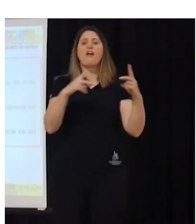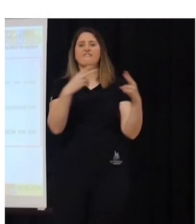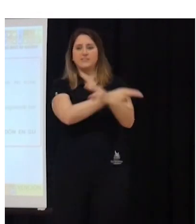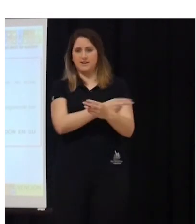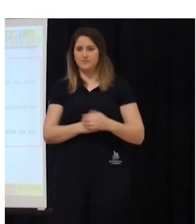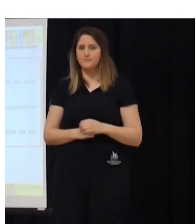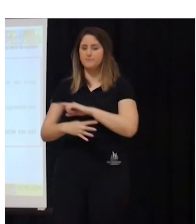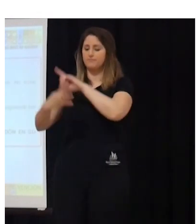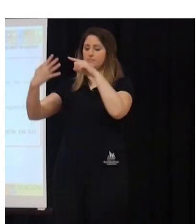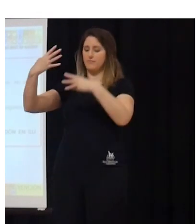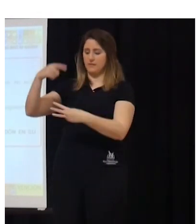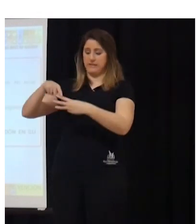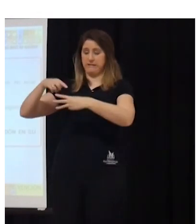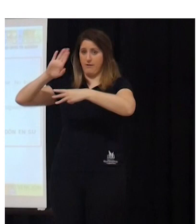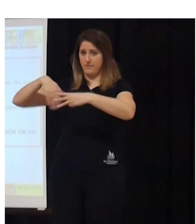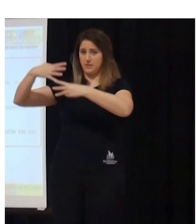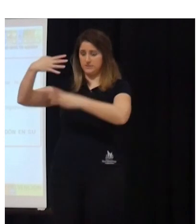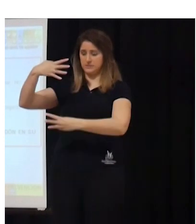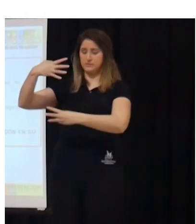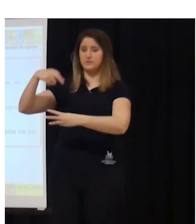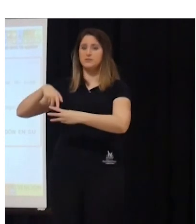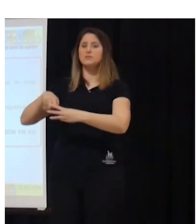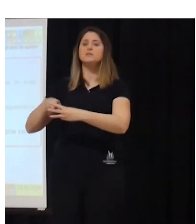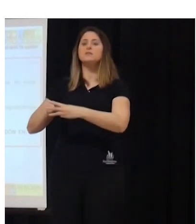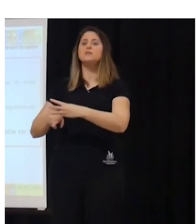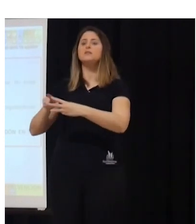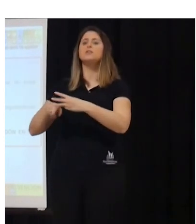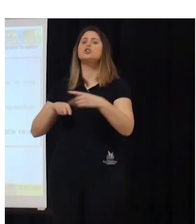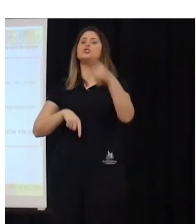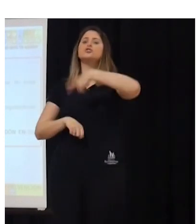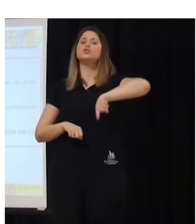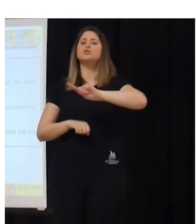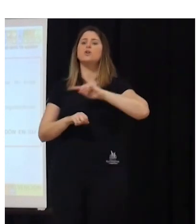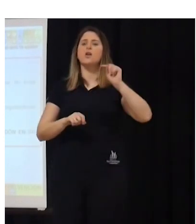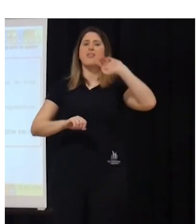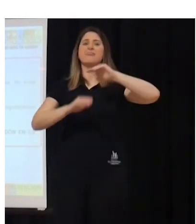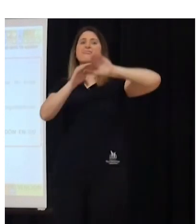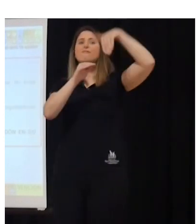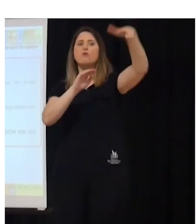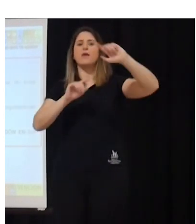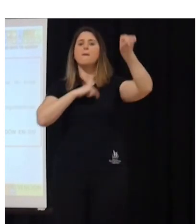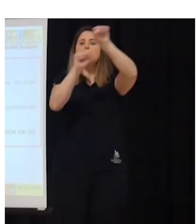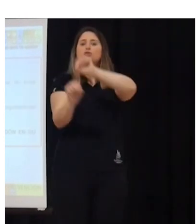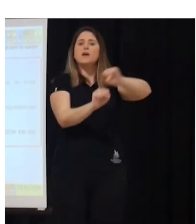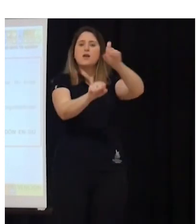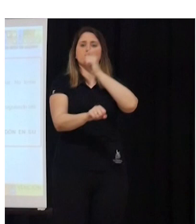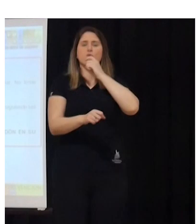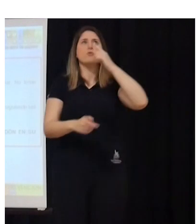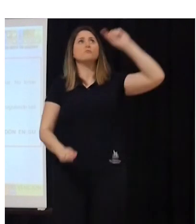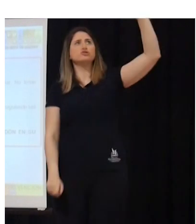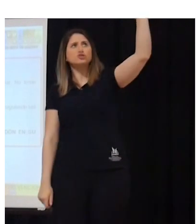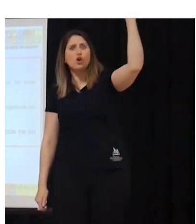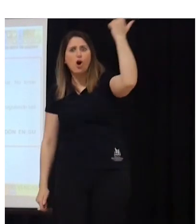En siguiente lugar, 3 puntos más relacionados a cómo debemos protegernos de agresiones externas. El